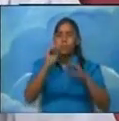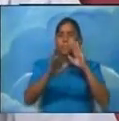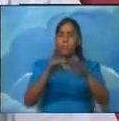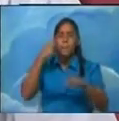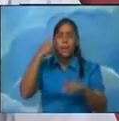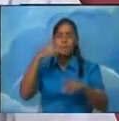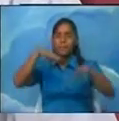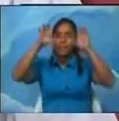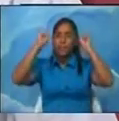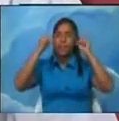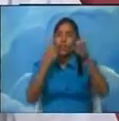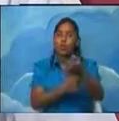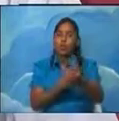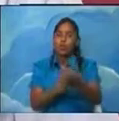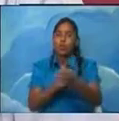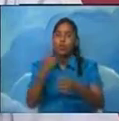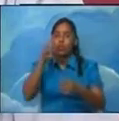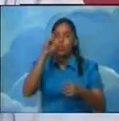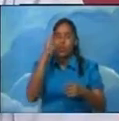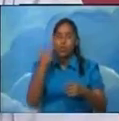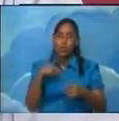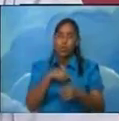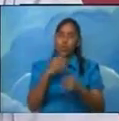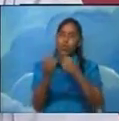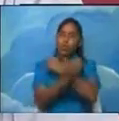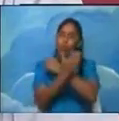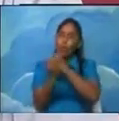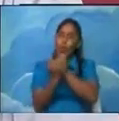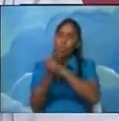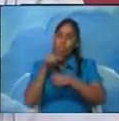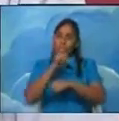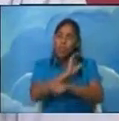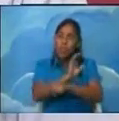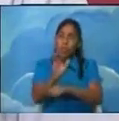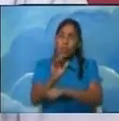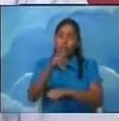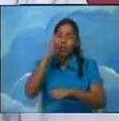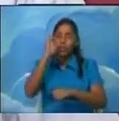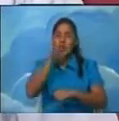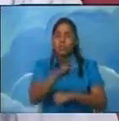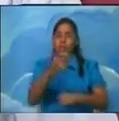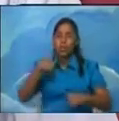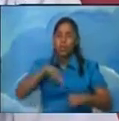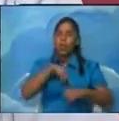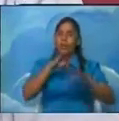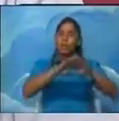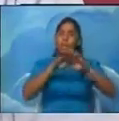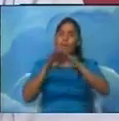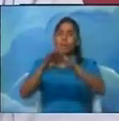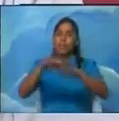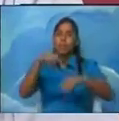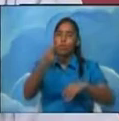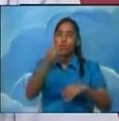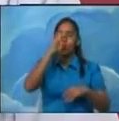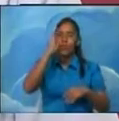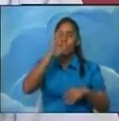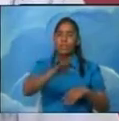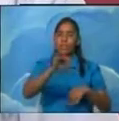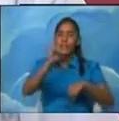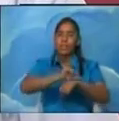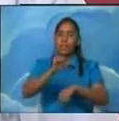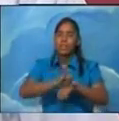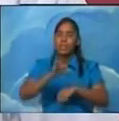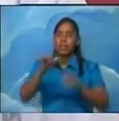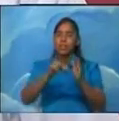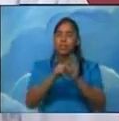amados hermanos, que cuando Dios nos cuida, cuando Dios está en el asunto, cuando Dios está en nuestro ministerio, cuando Dios está en la iglesia